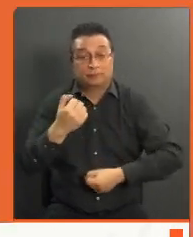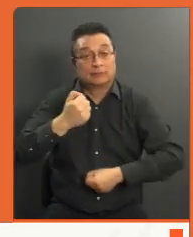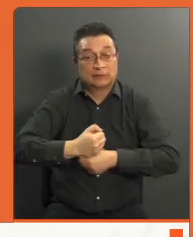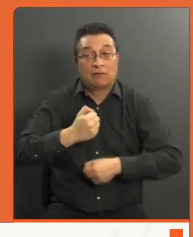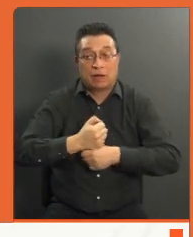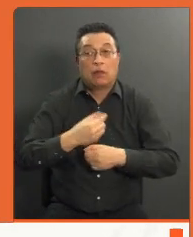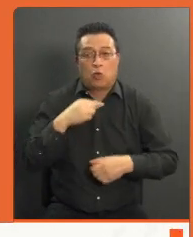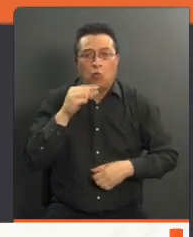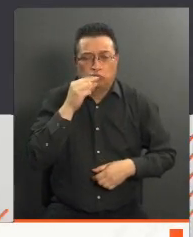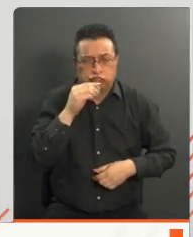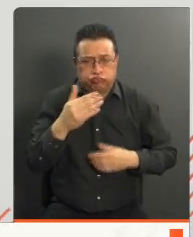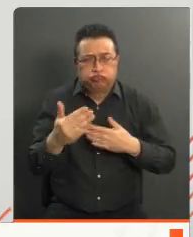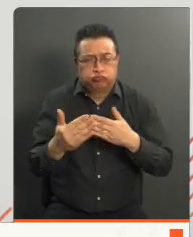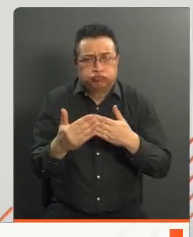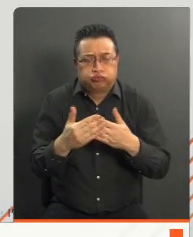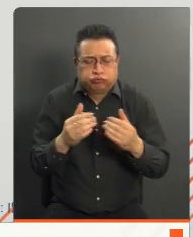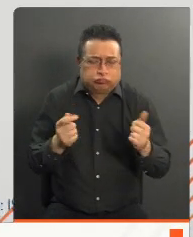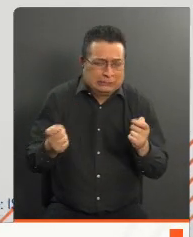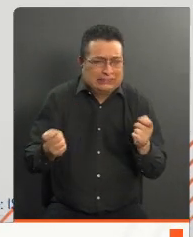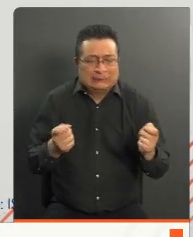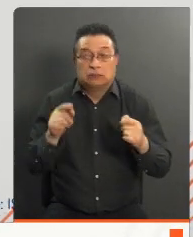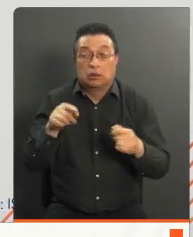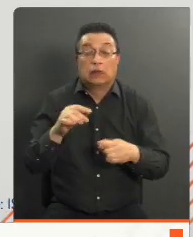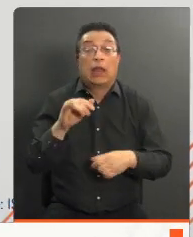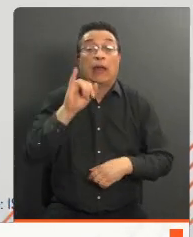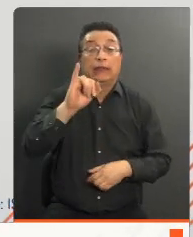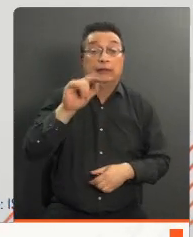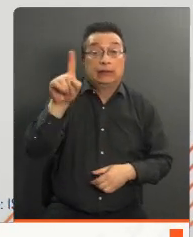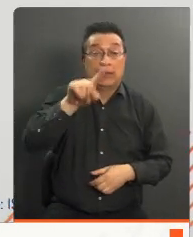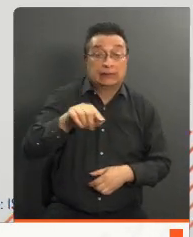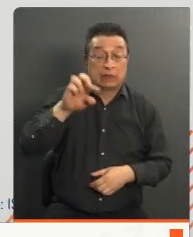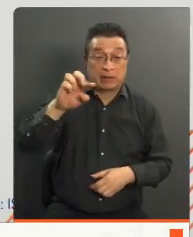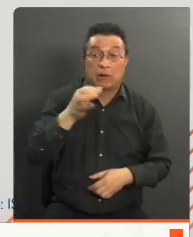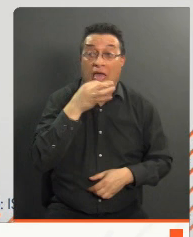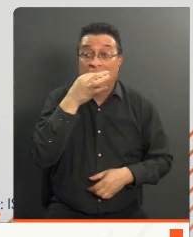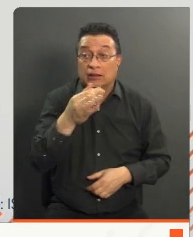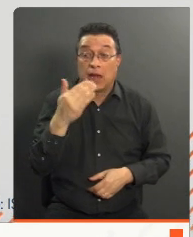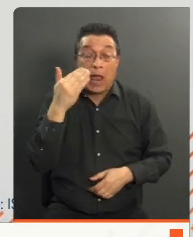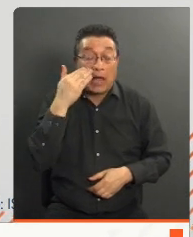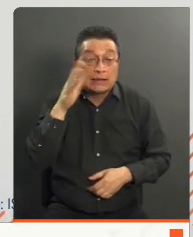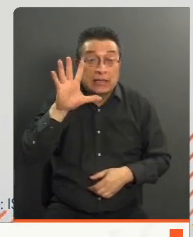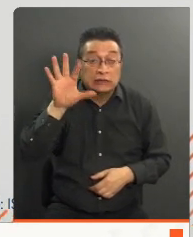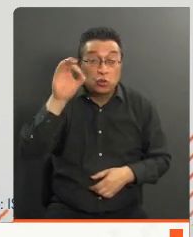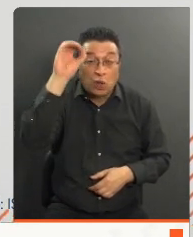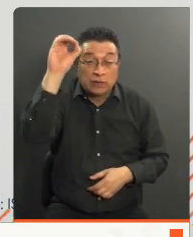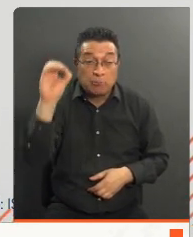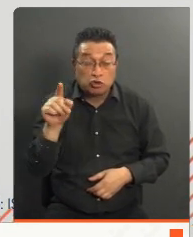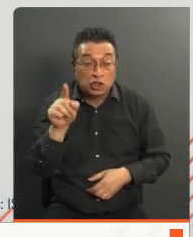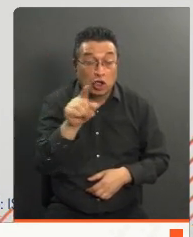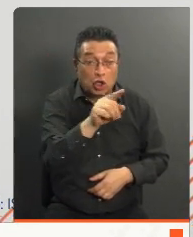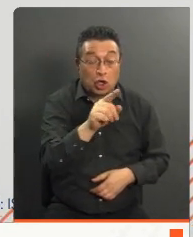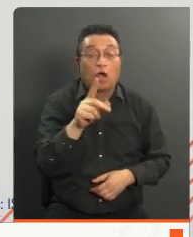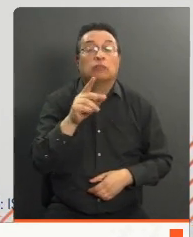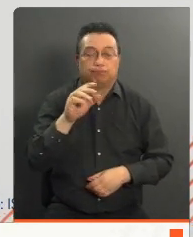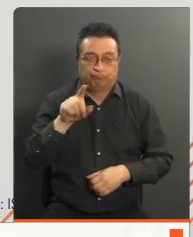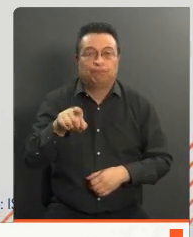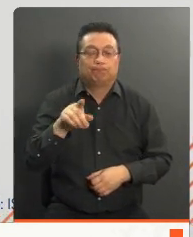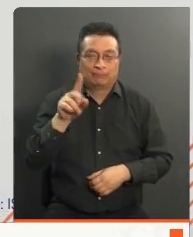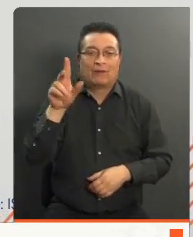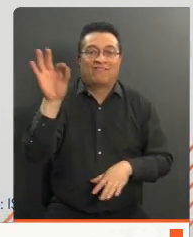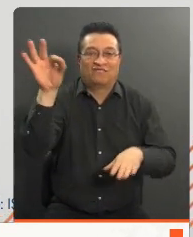borde. Según el último informe del Instituto de Salud Pública, casi la mitad de las muestras analizadas son virus respiratorios, más